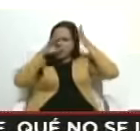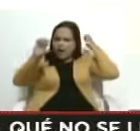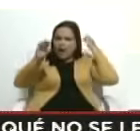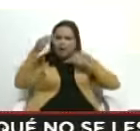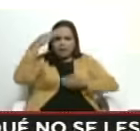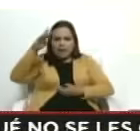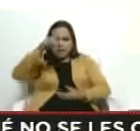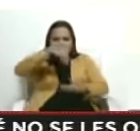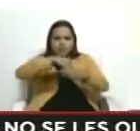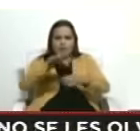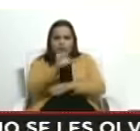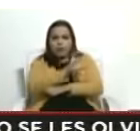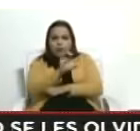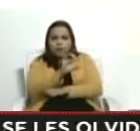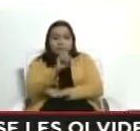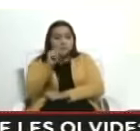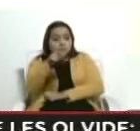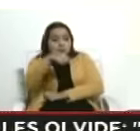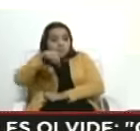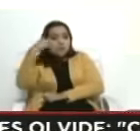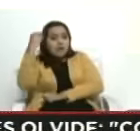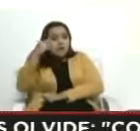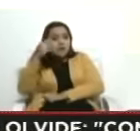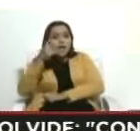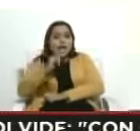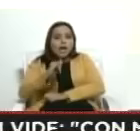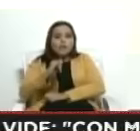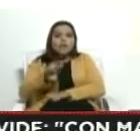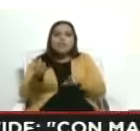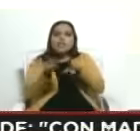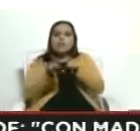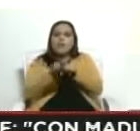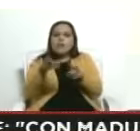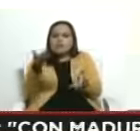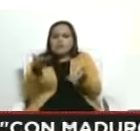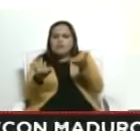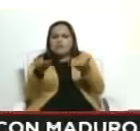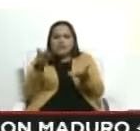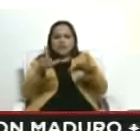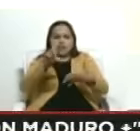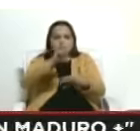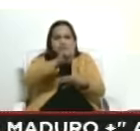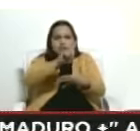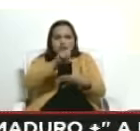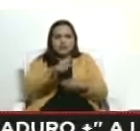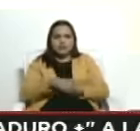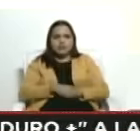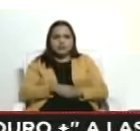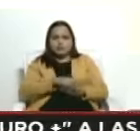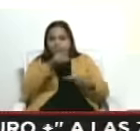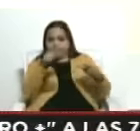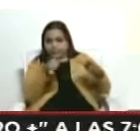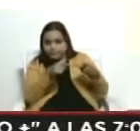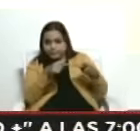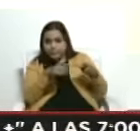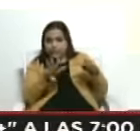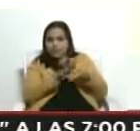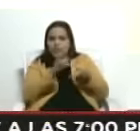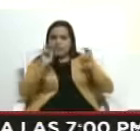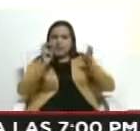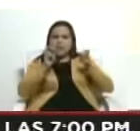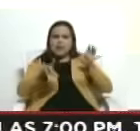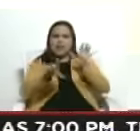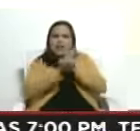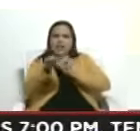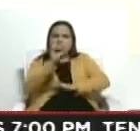si usted considera que eso pueda afectar o atentar contra la estabilidad de América Latina. Por otra parte, volviendo al tema de la ley sobre